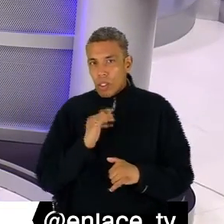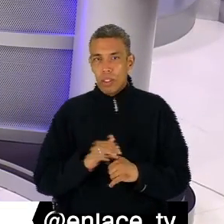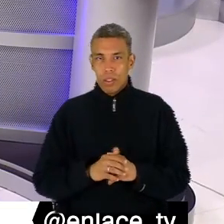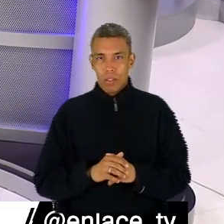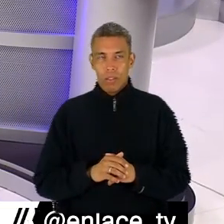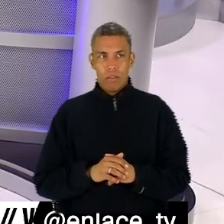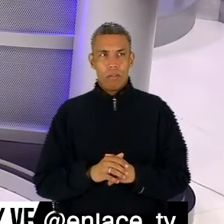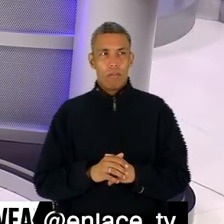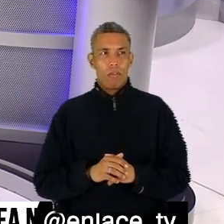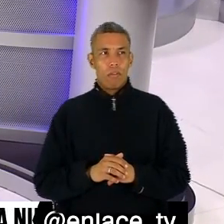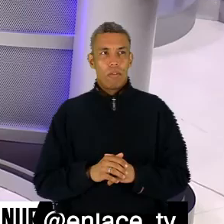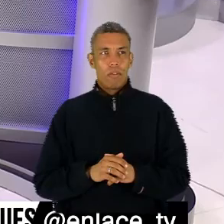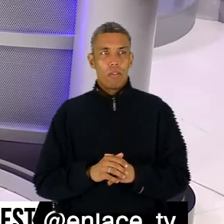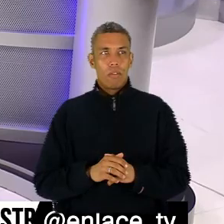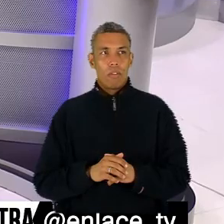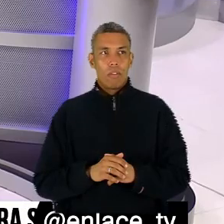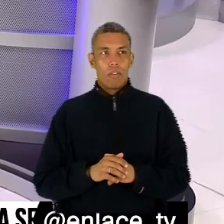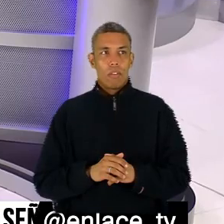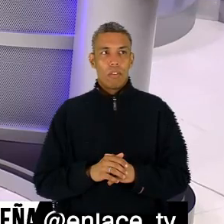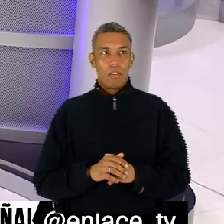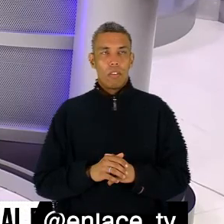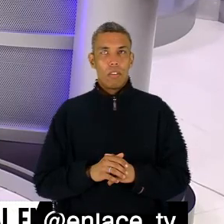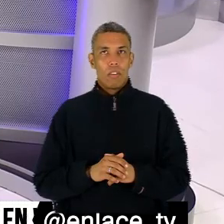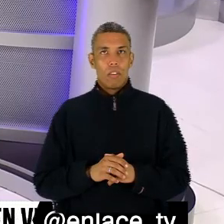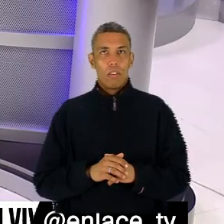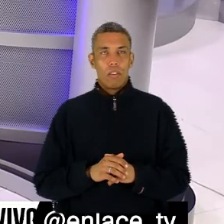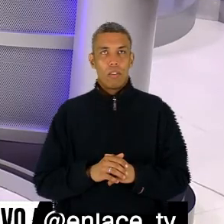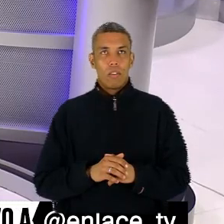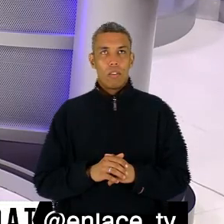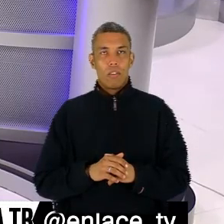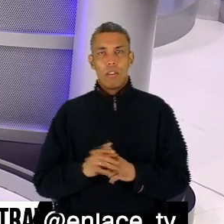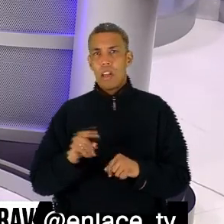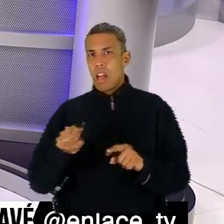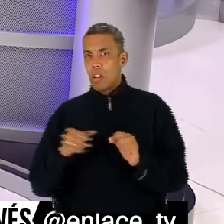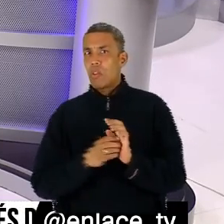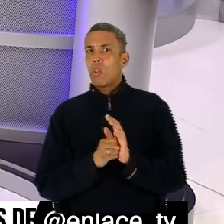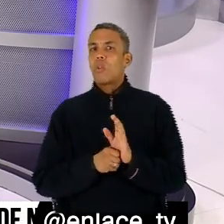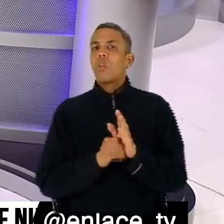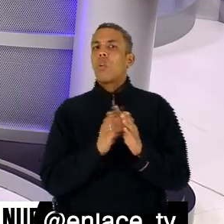y James Rodríguez. Se siguen uniendo ya la cuenta regresiva. Hay que